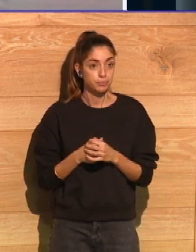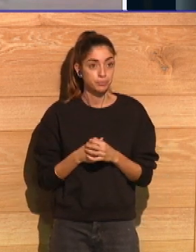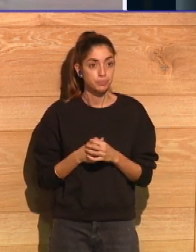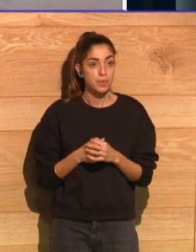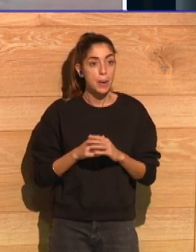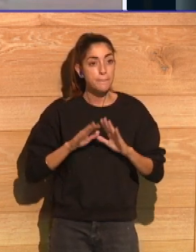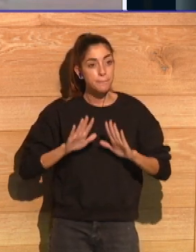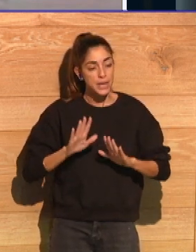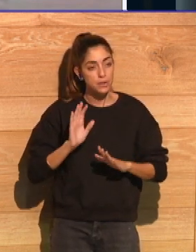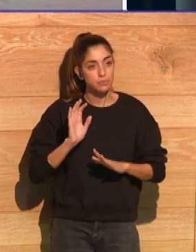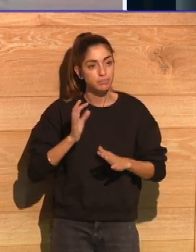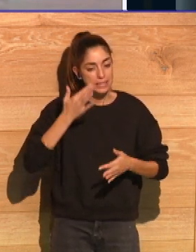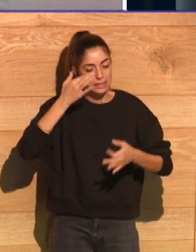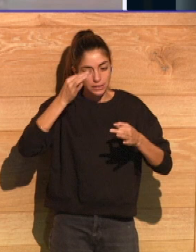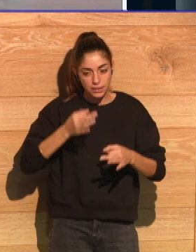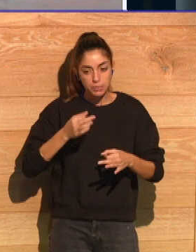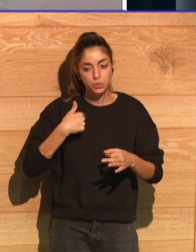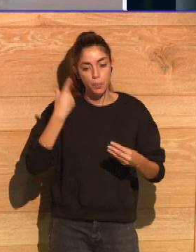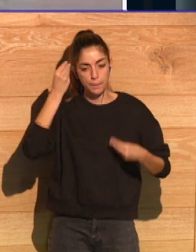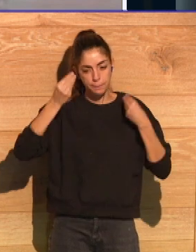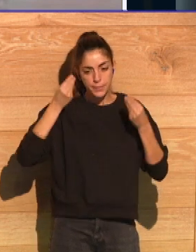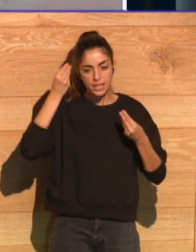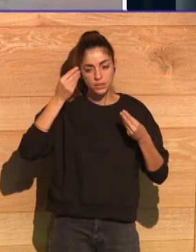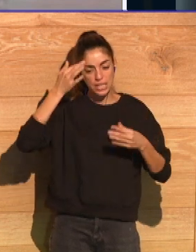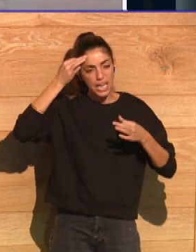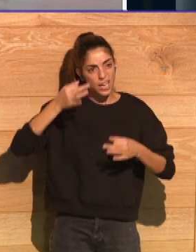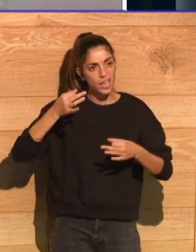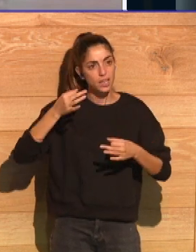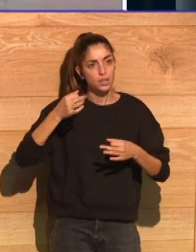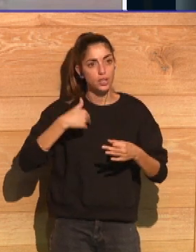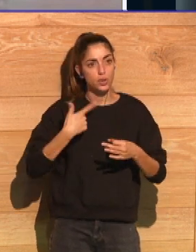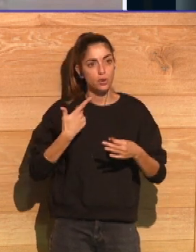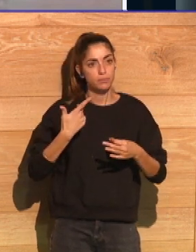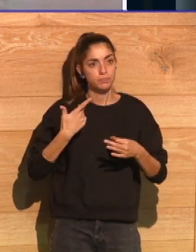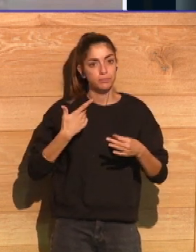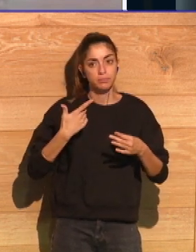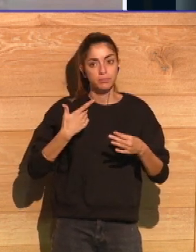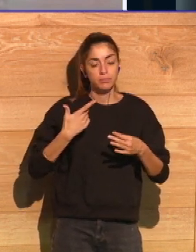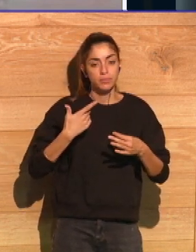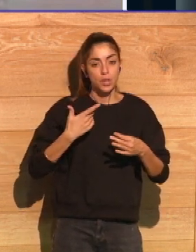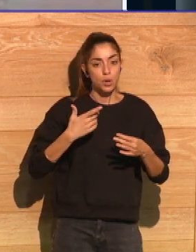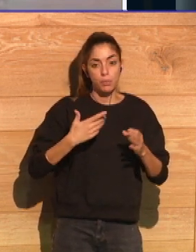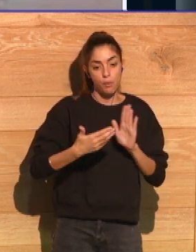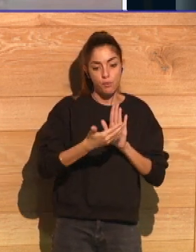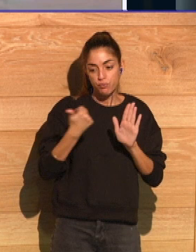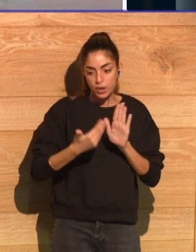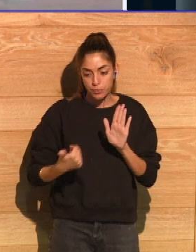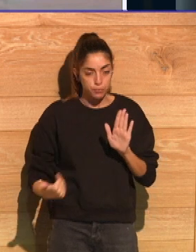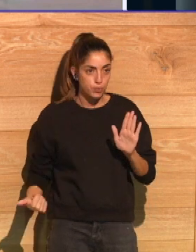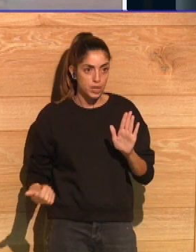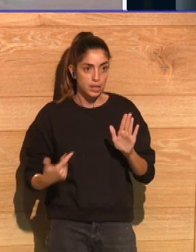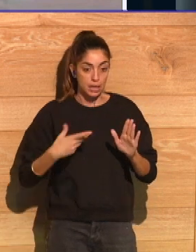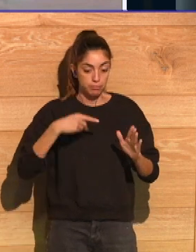Pero en realidad siento que simplemente creo como que quiero quitarme un peso de encima, ¿no? Sacármelo todo de